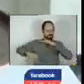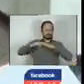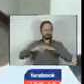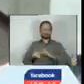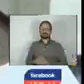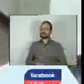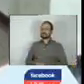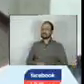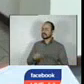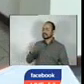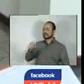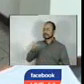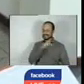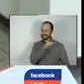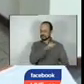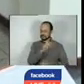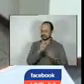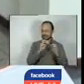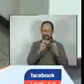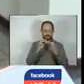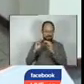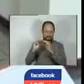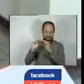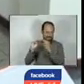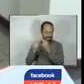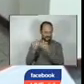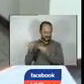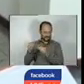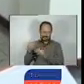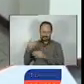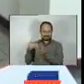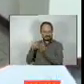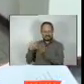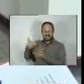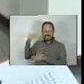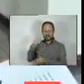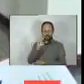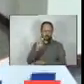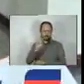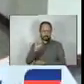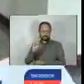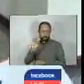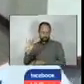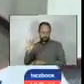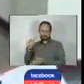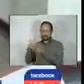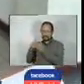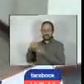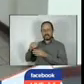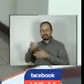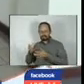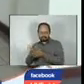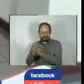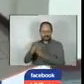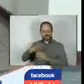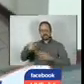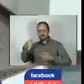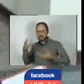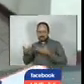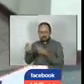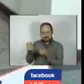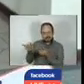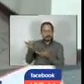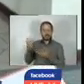fíjese que esa clica operaba desde el año 2018, verdad, y hasta el año